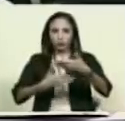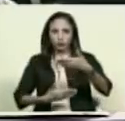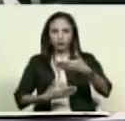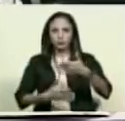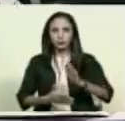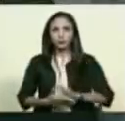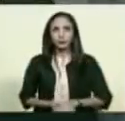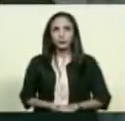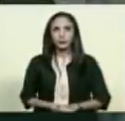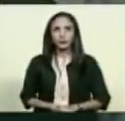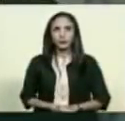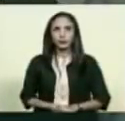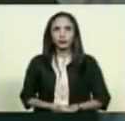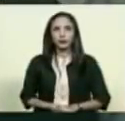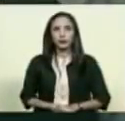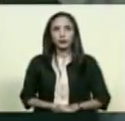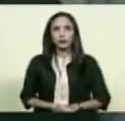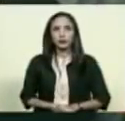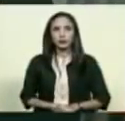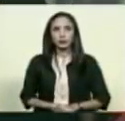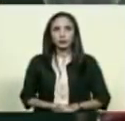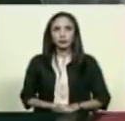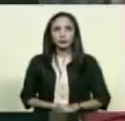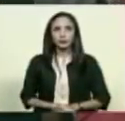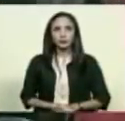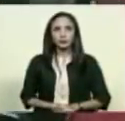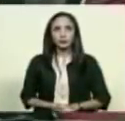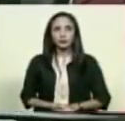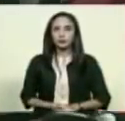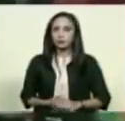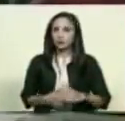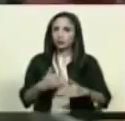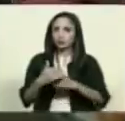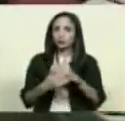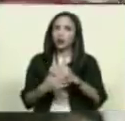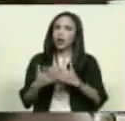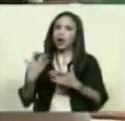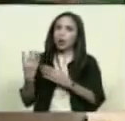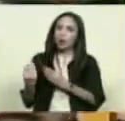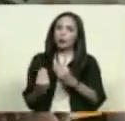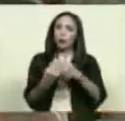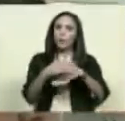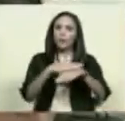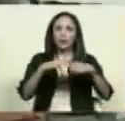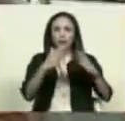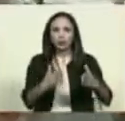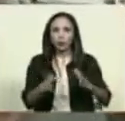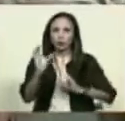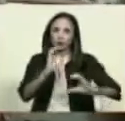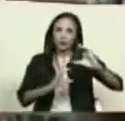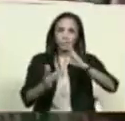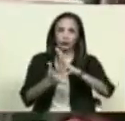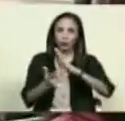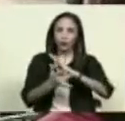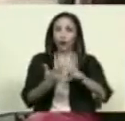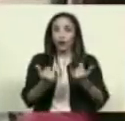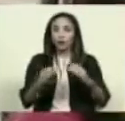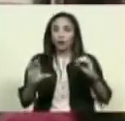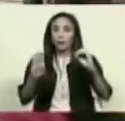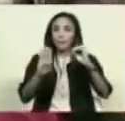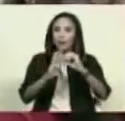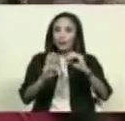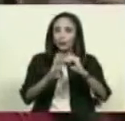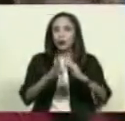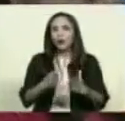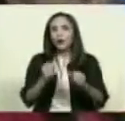tiene nuevas dimensiones. Una dimensión que surge, incluso que venimos trabajando con el ministro de Ciencia y Tecnología, con toda la dinámica del Petro, es Chamba Juvenil